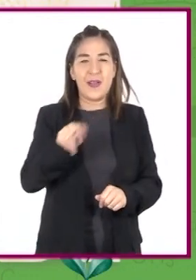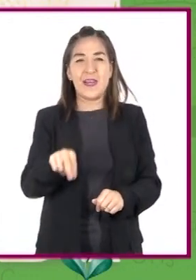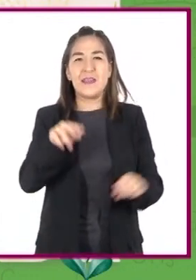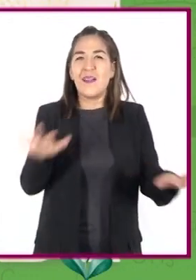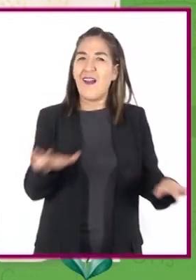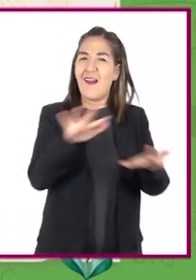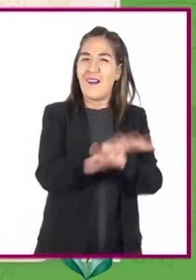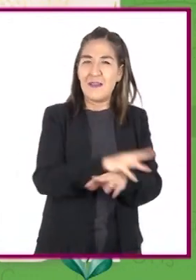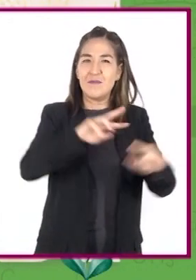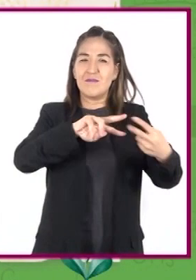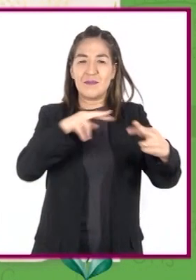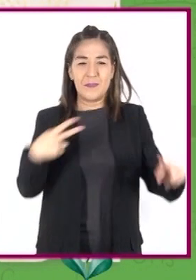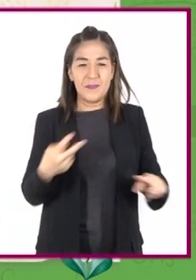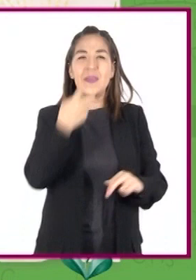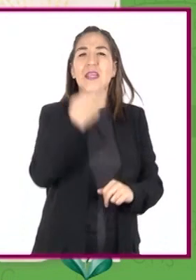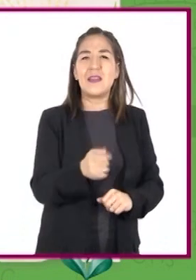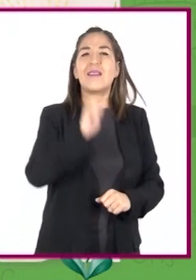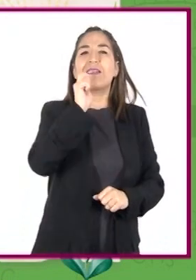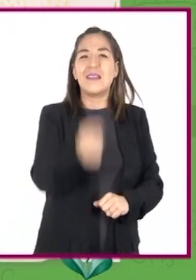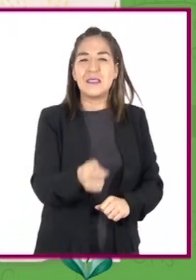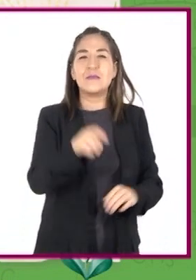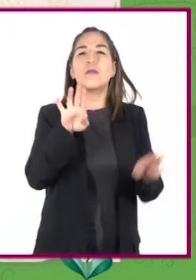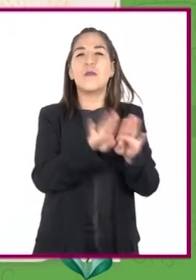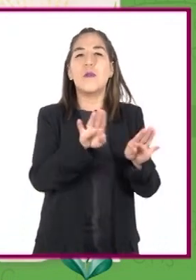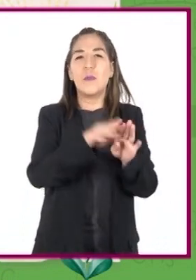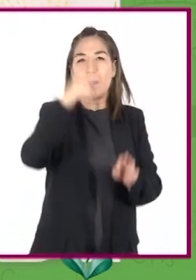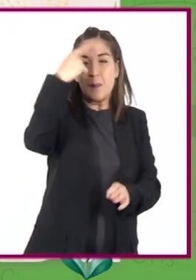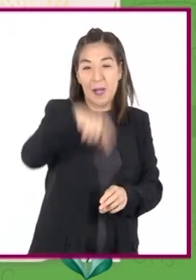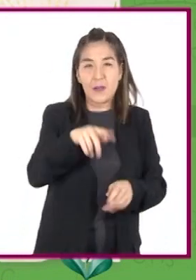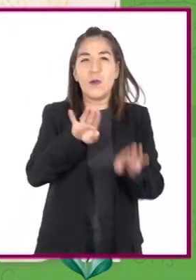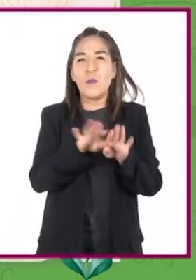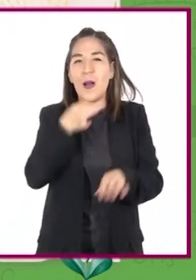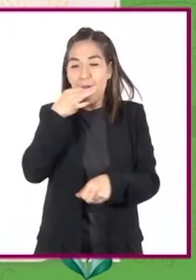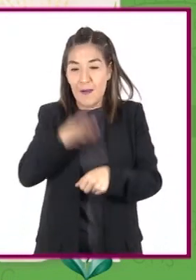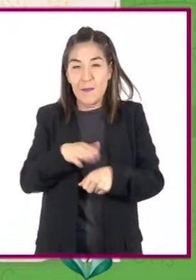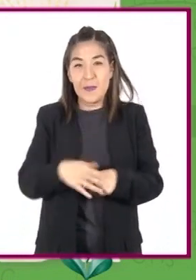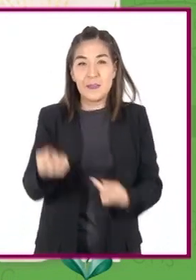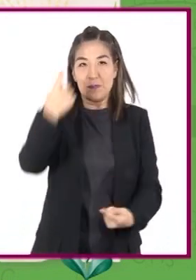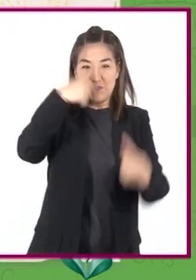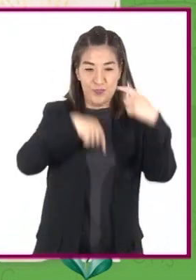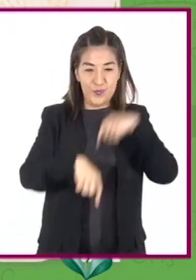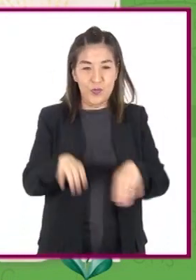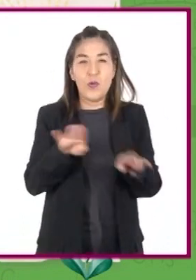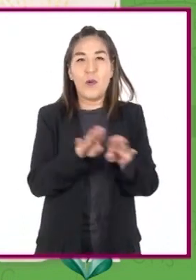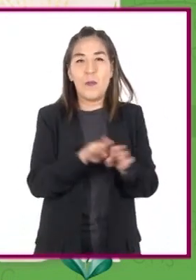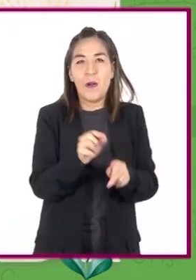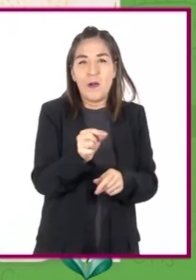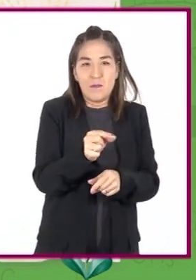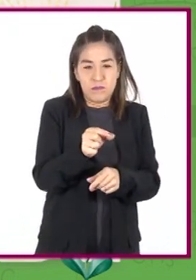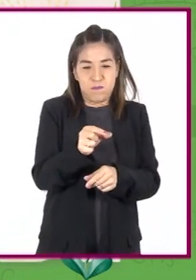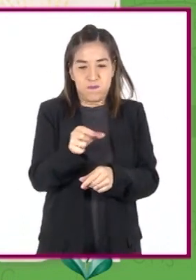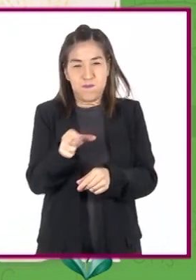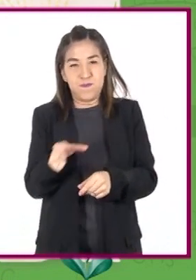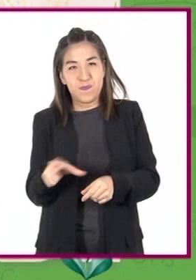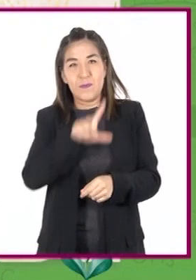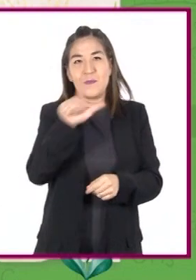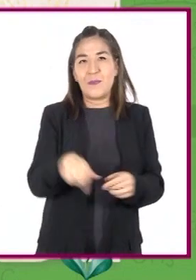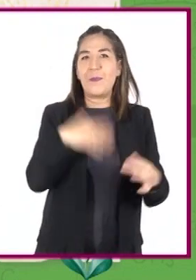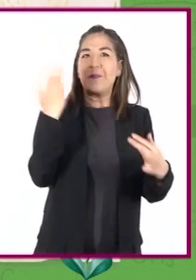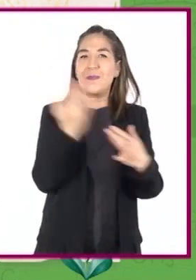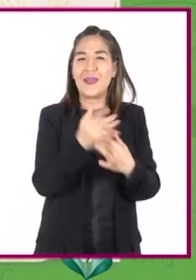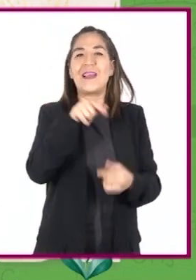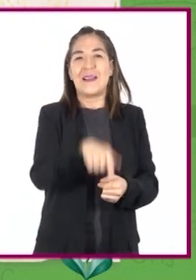Las células de un organismo están programadas para seguir un ritmo ordenado de crecimiento y división, el ciclo